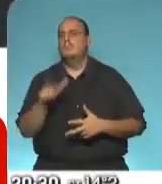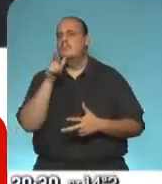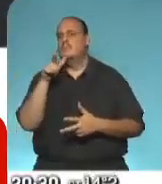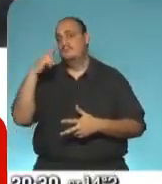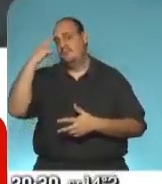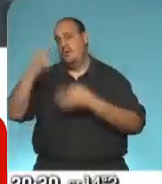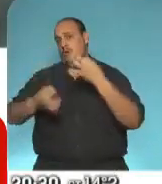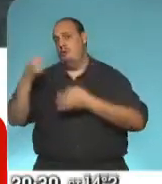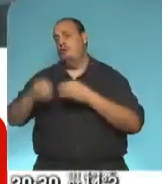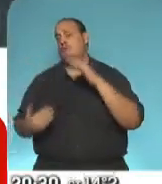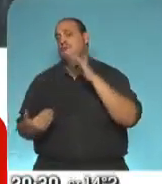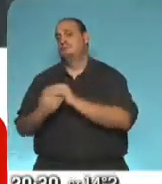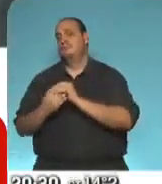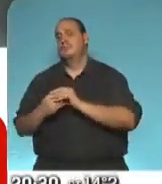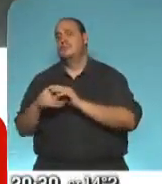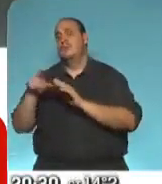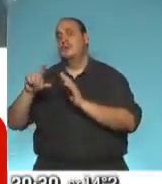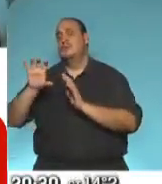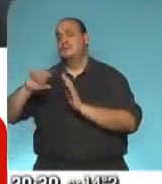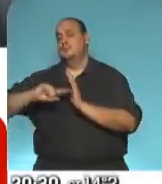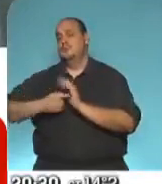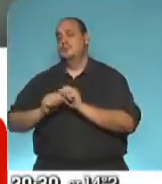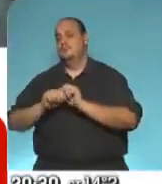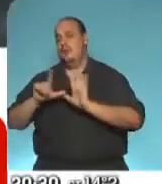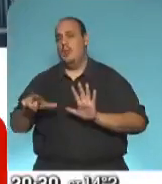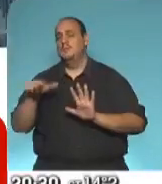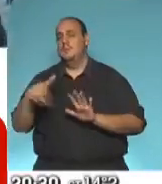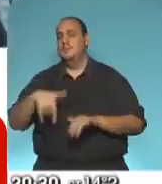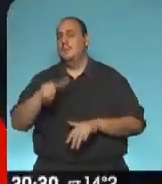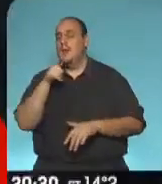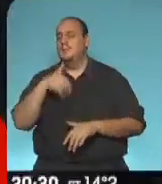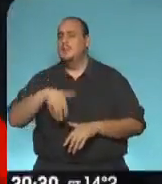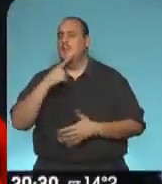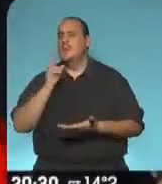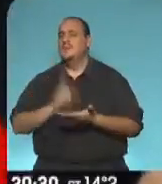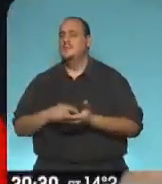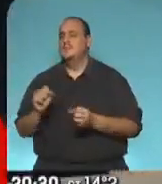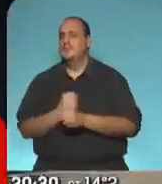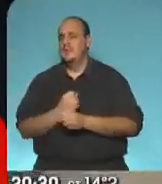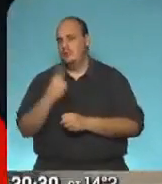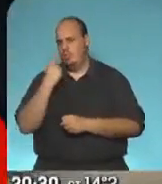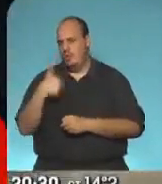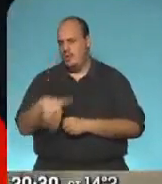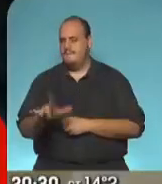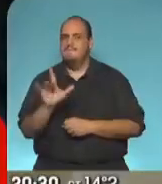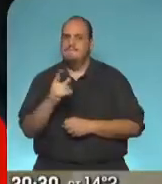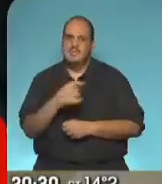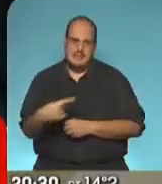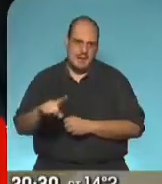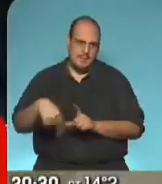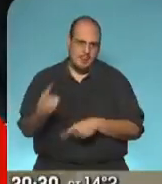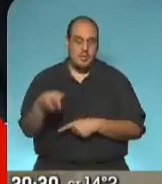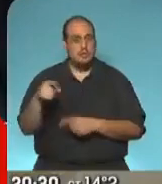Corte Suprema de Justicia bonaerense va a emitir un fallo sobre la cuestión de fondo, se espera para los próximos días, a más tardar la próxima semana. Esto